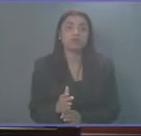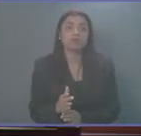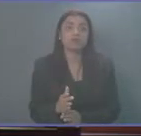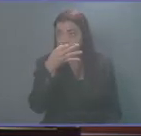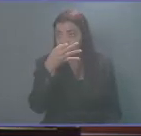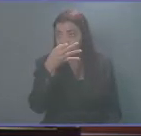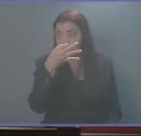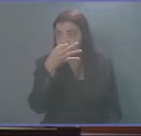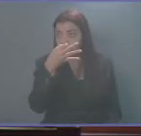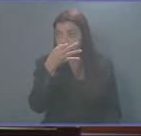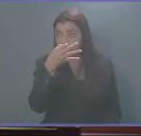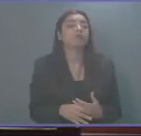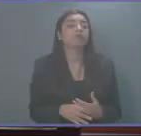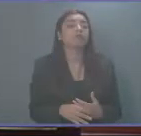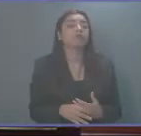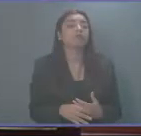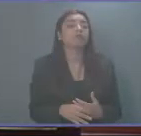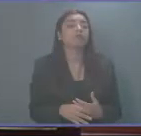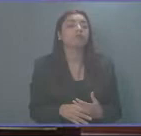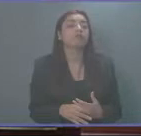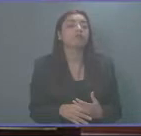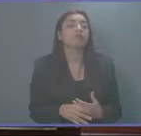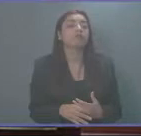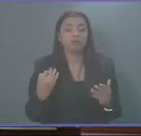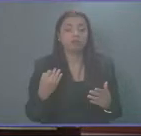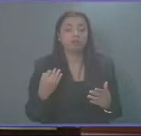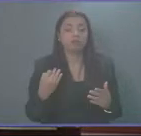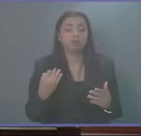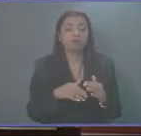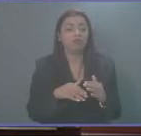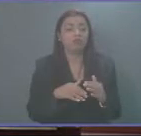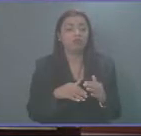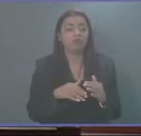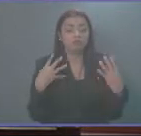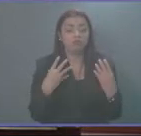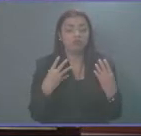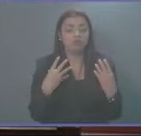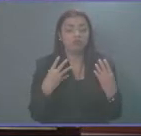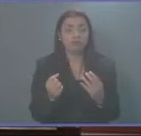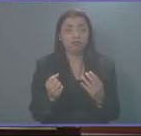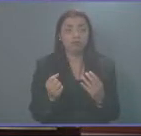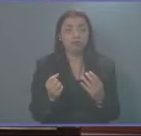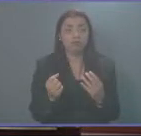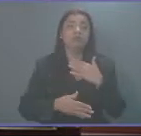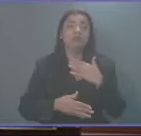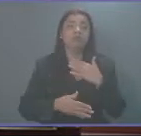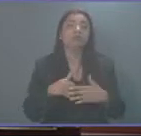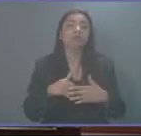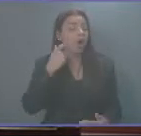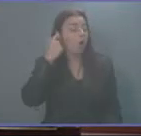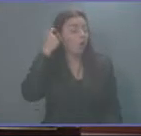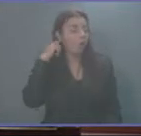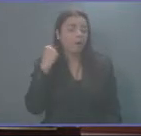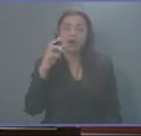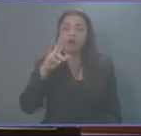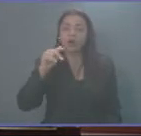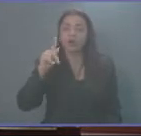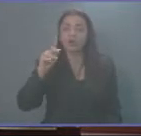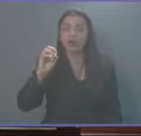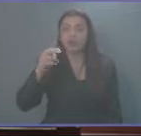digna, tan necesaria, tan vital en una sociedad moderna, a través de Roberto Hugo